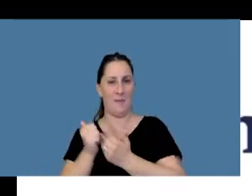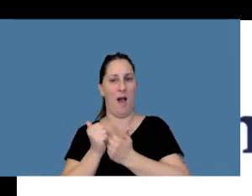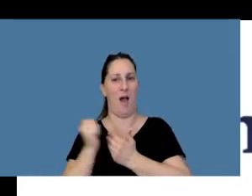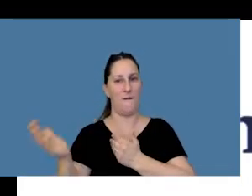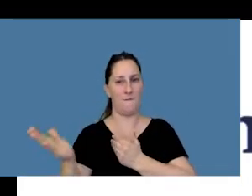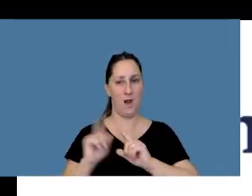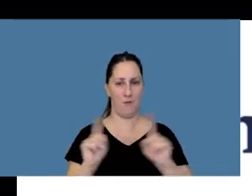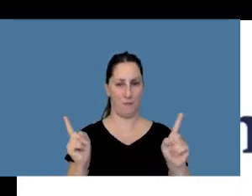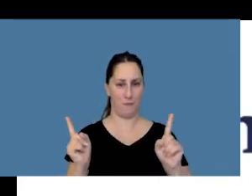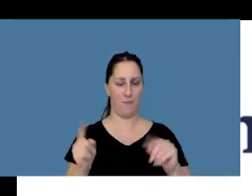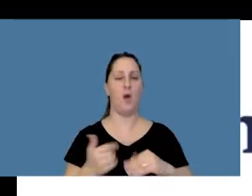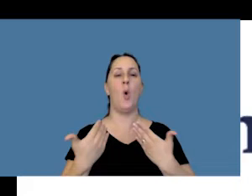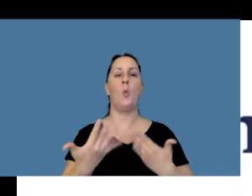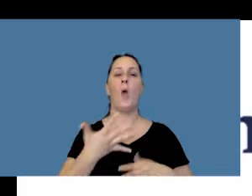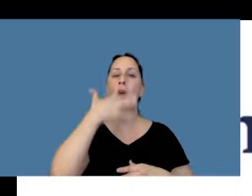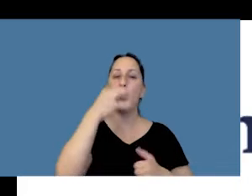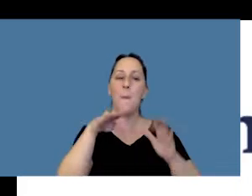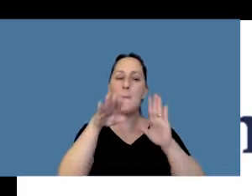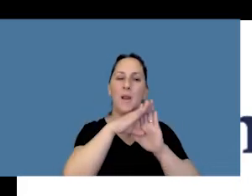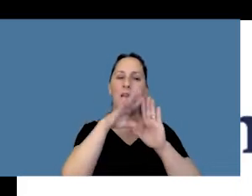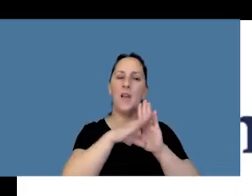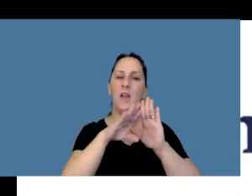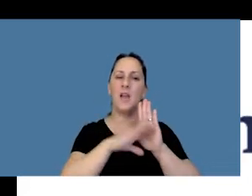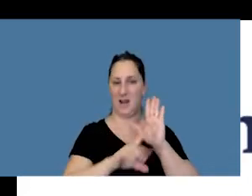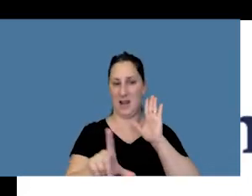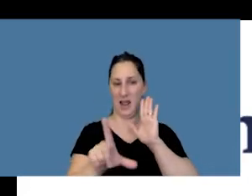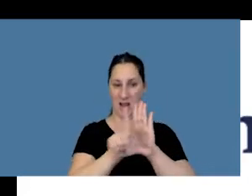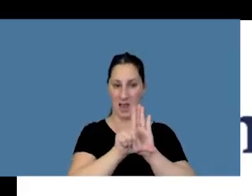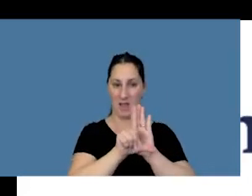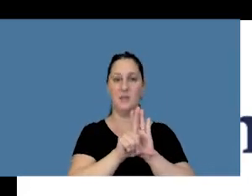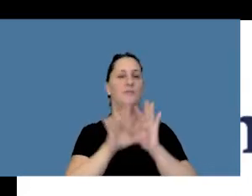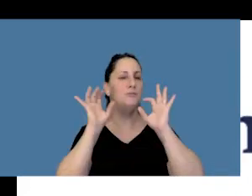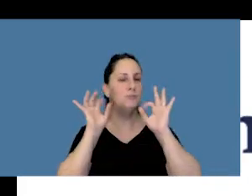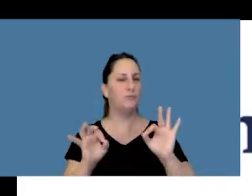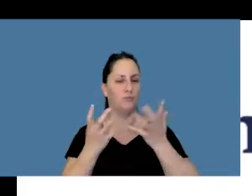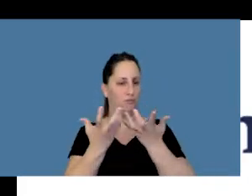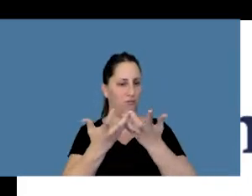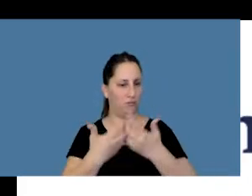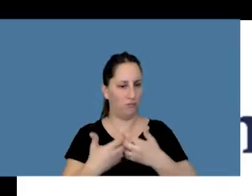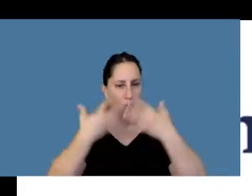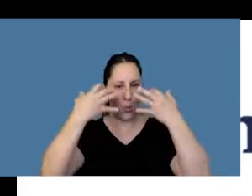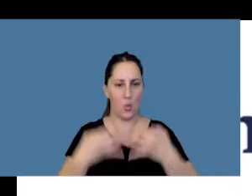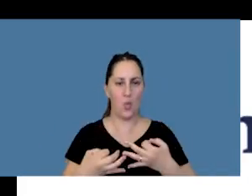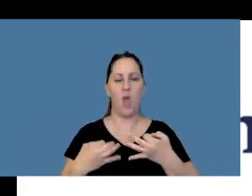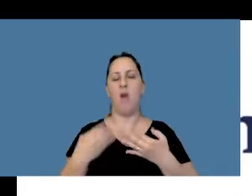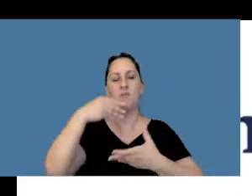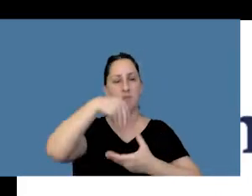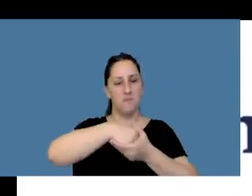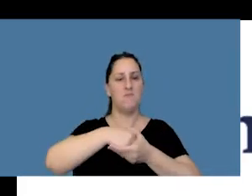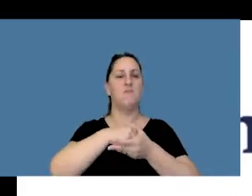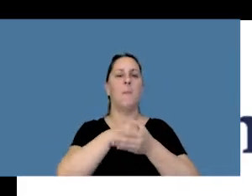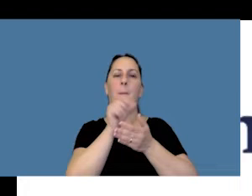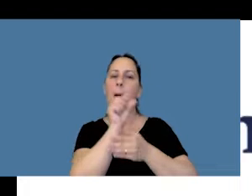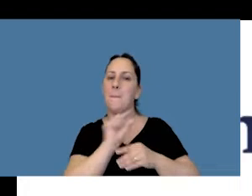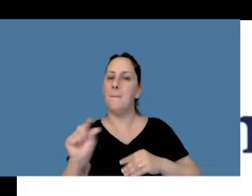para que cumpla, digamos, con los requisitos de la ley y esté correctamente, digamos, dentro de su porción